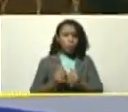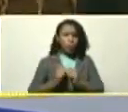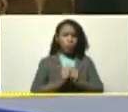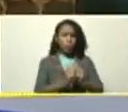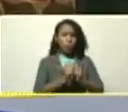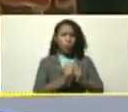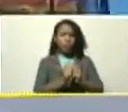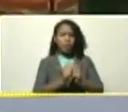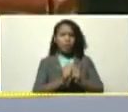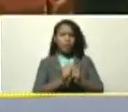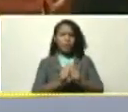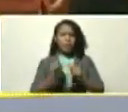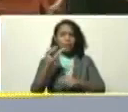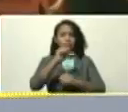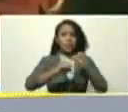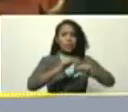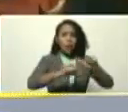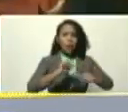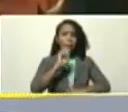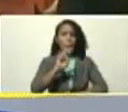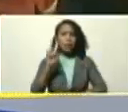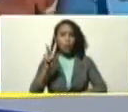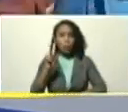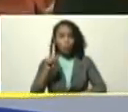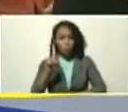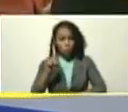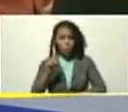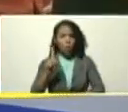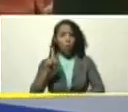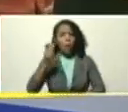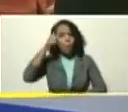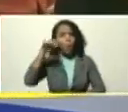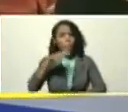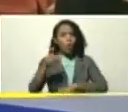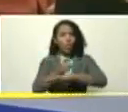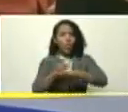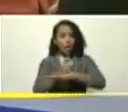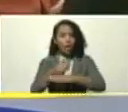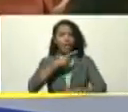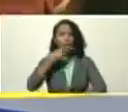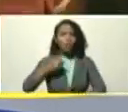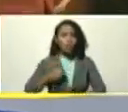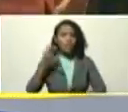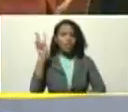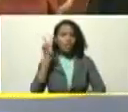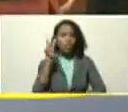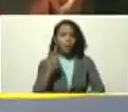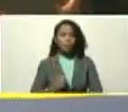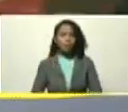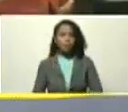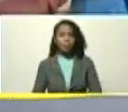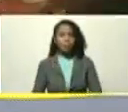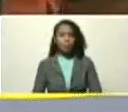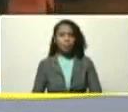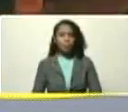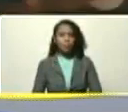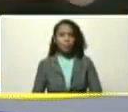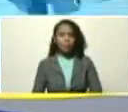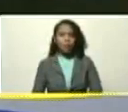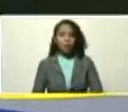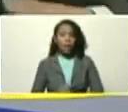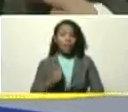XXI, el pueblo, el gobierno de Rusia y de Venezuela. Y lo que